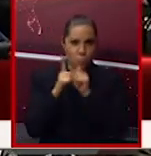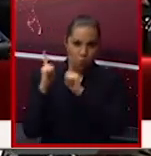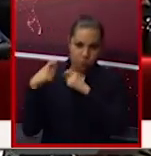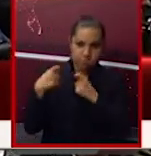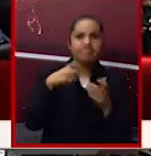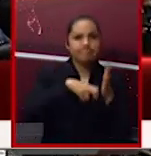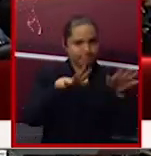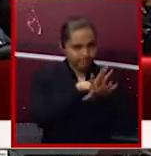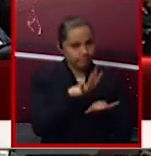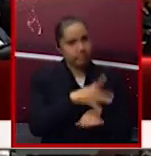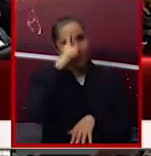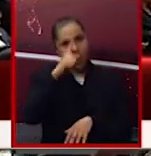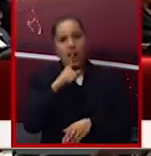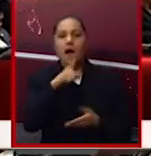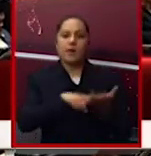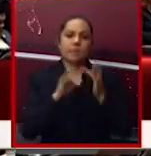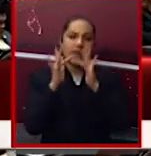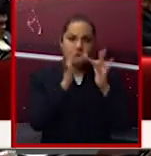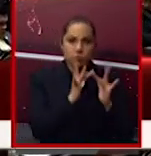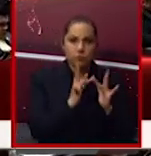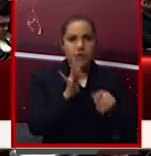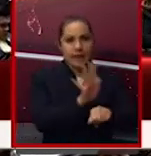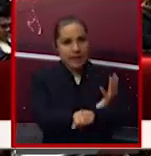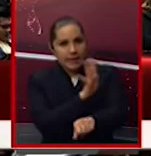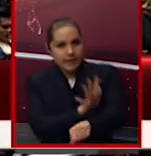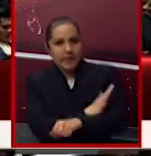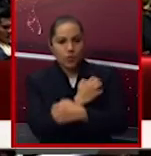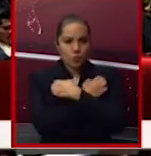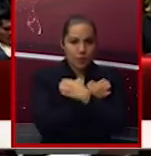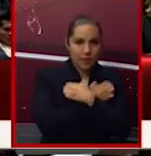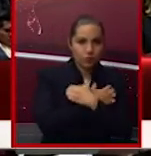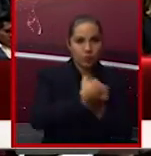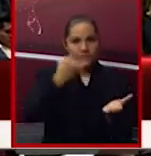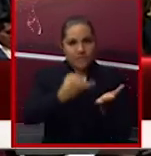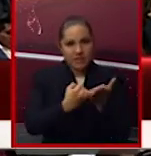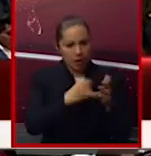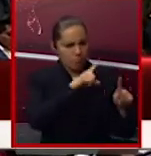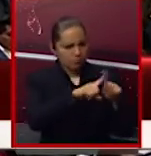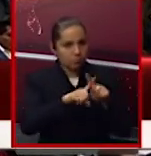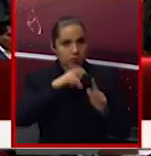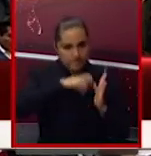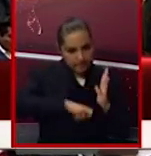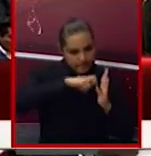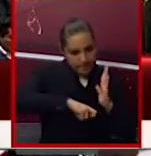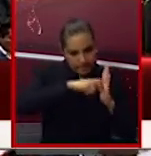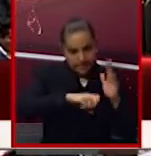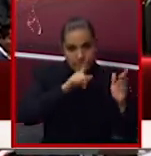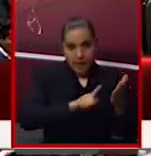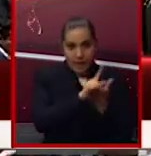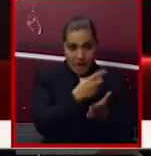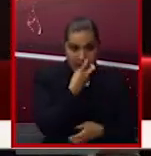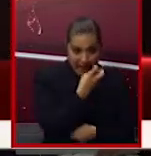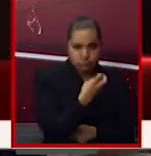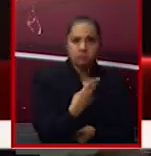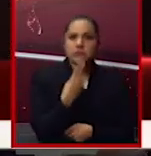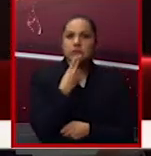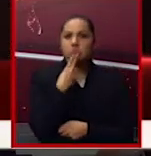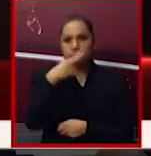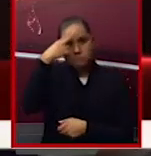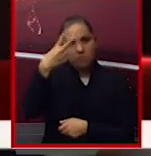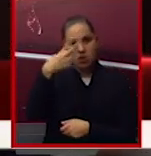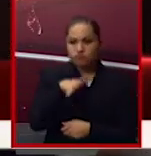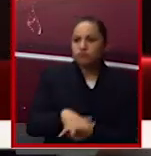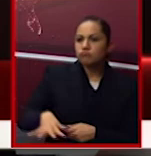energía, telecomunicación, educativa, fiscal, que produjeron resultados positivos para la nación. Con la